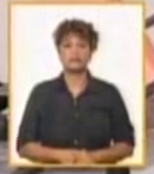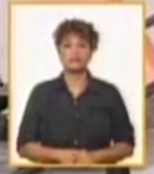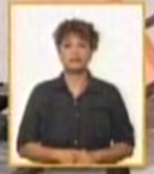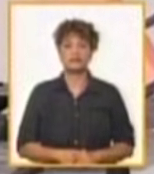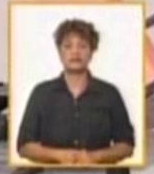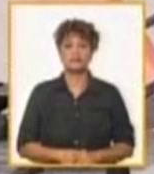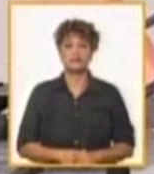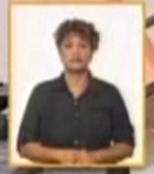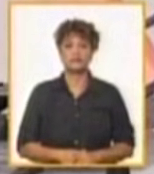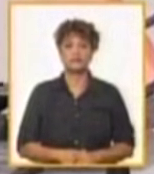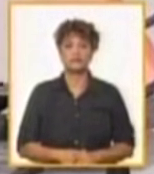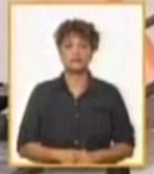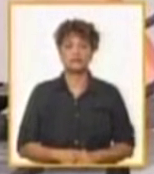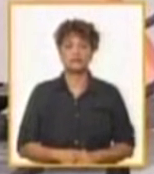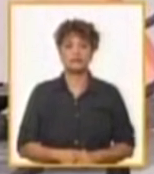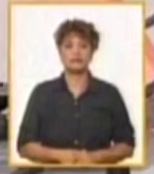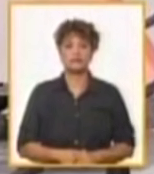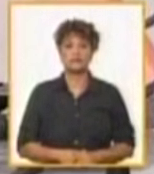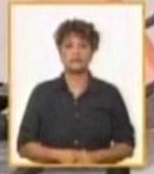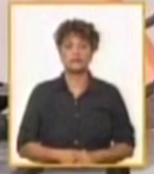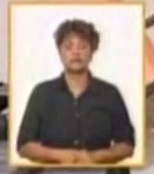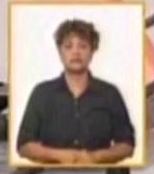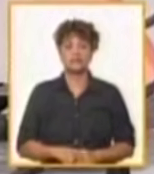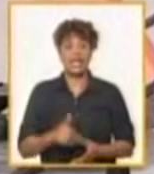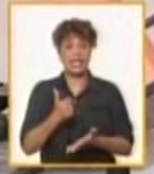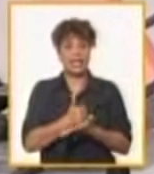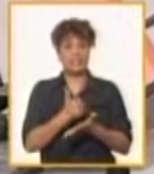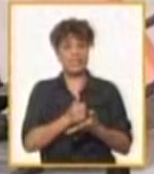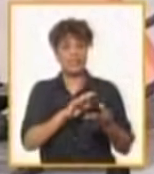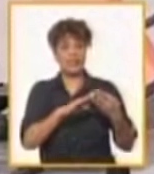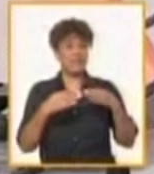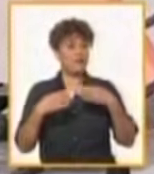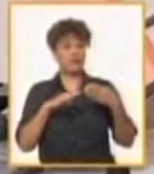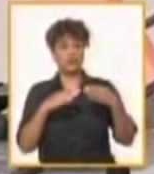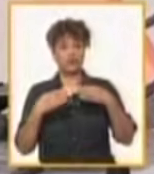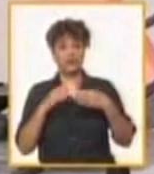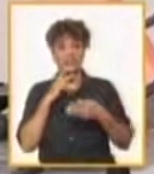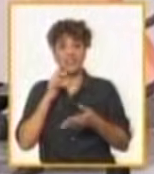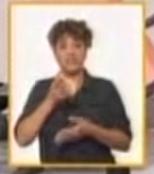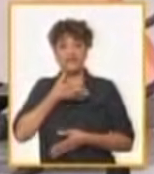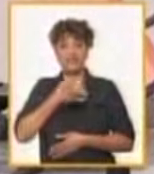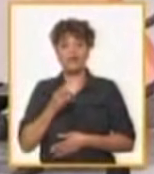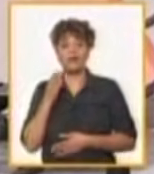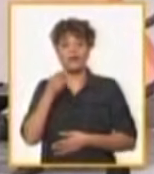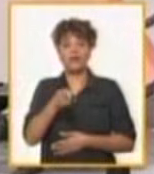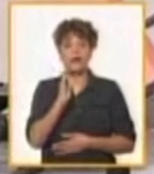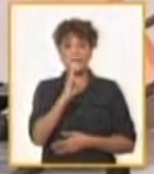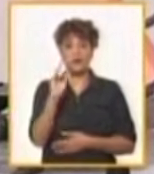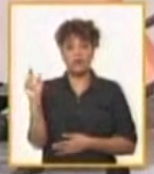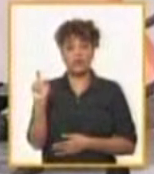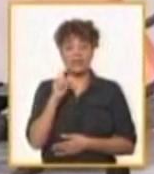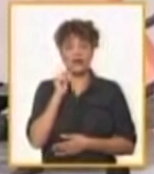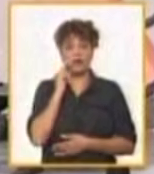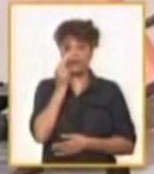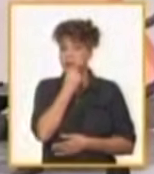Bueno, y la sede de aquellos debates y de aquella intervención de Fidel fue la Biblioteca Nacional José Martí. El